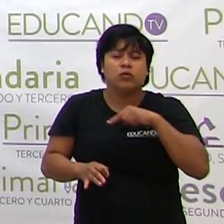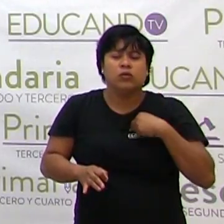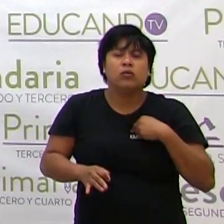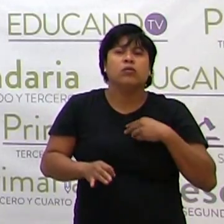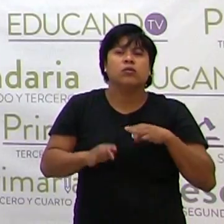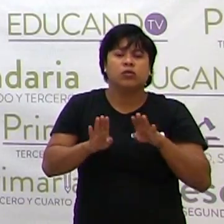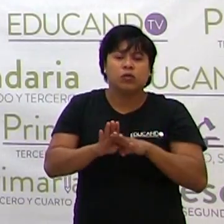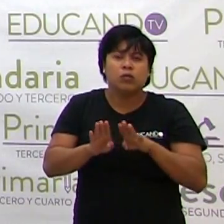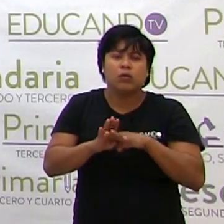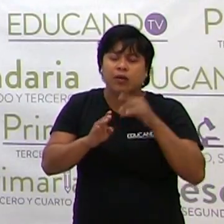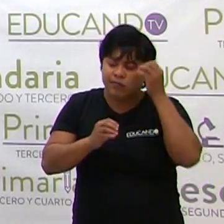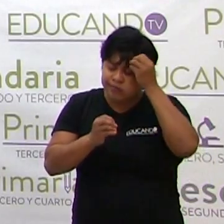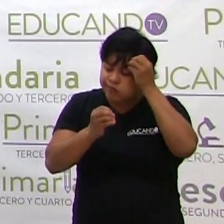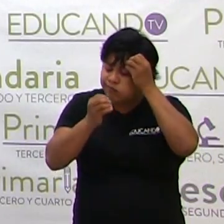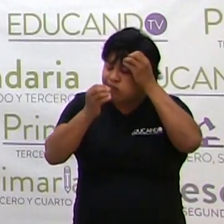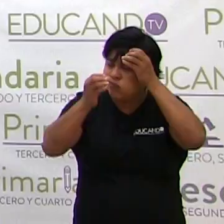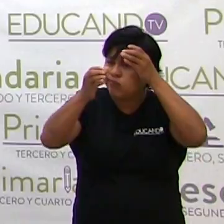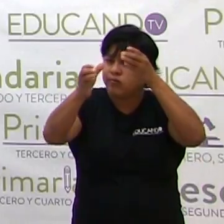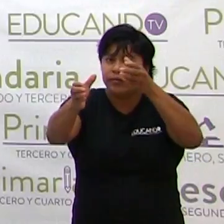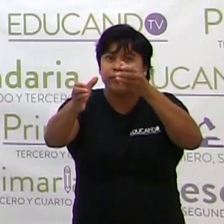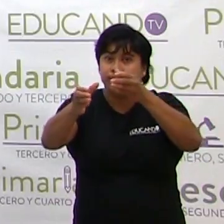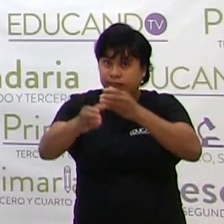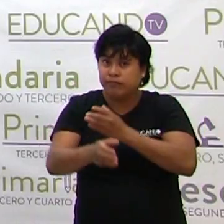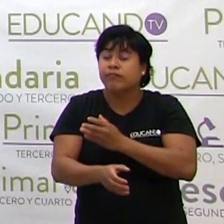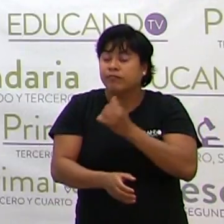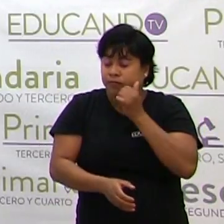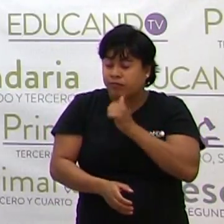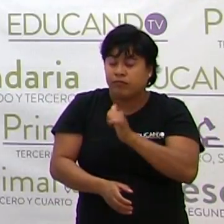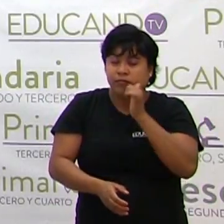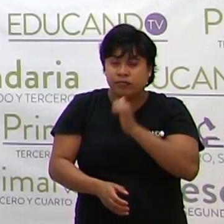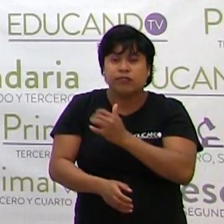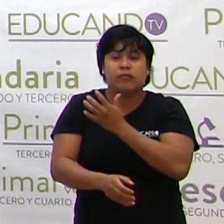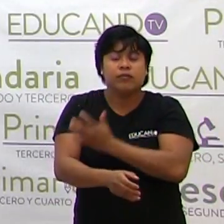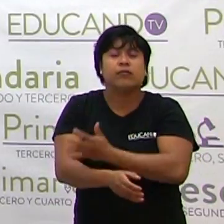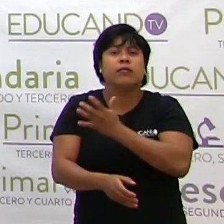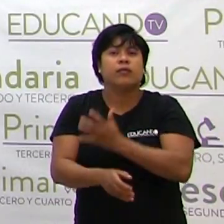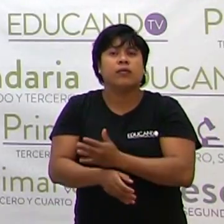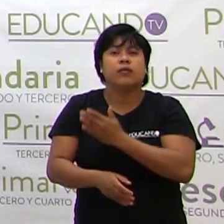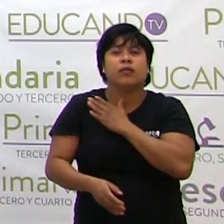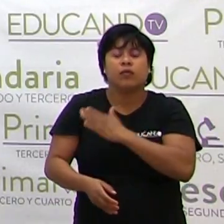acrecentar nuestro conocimiento, acompañado de una